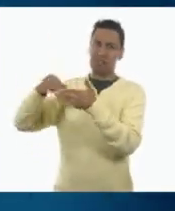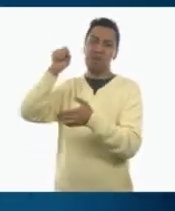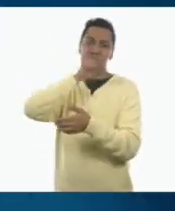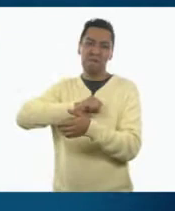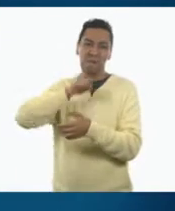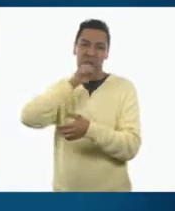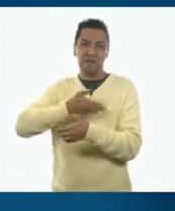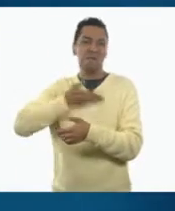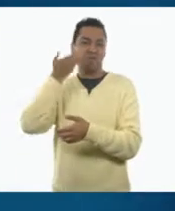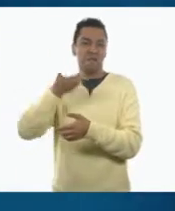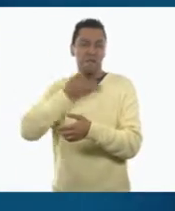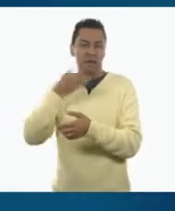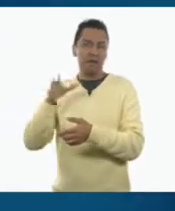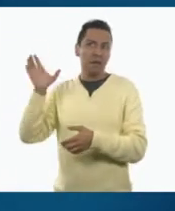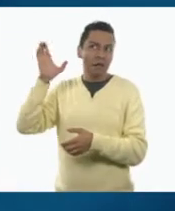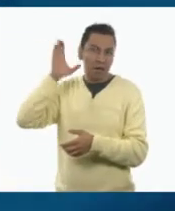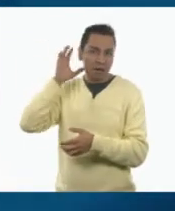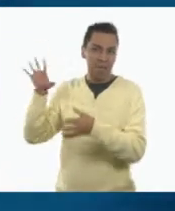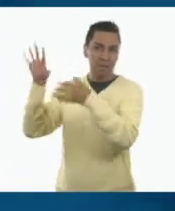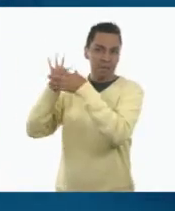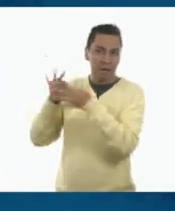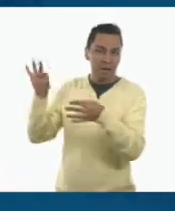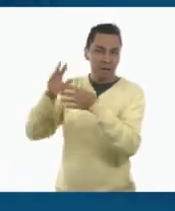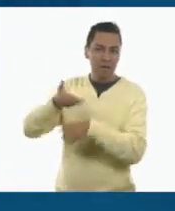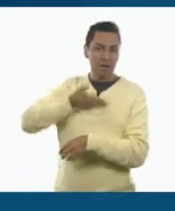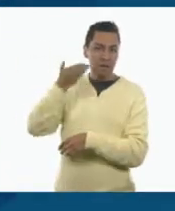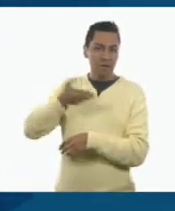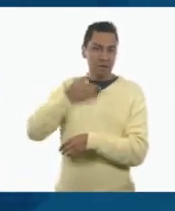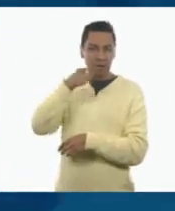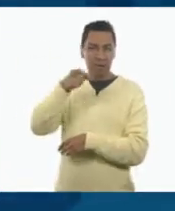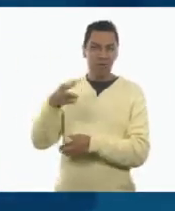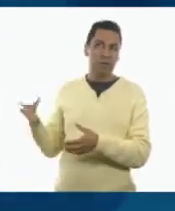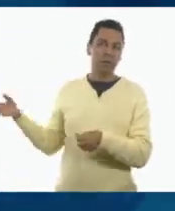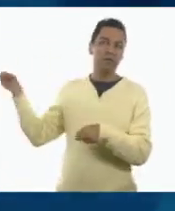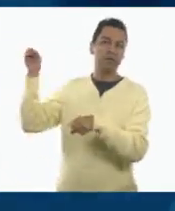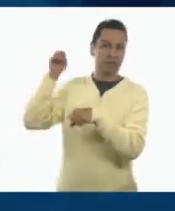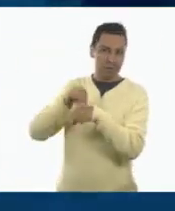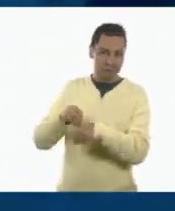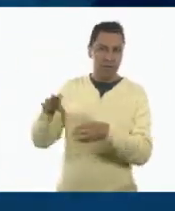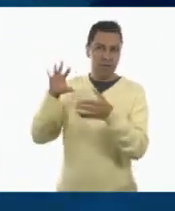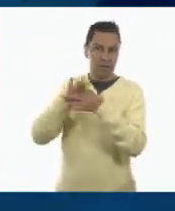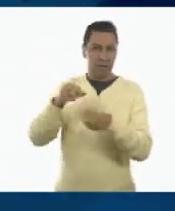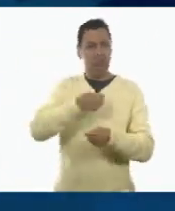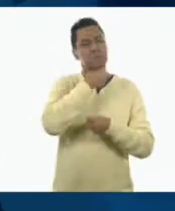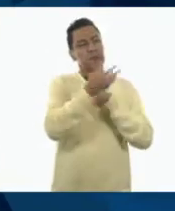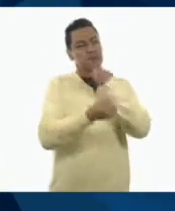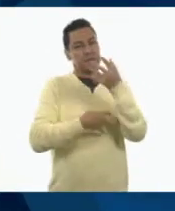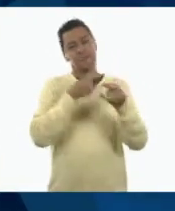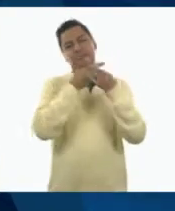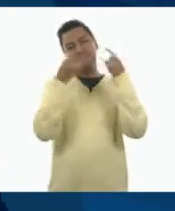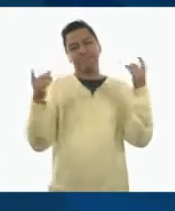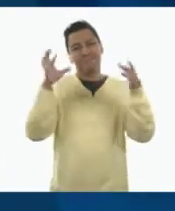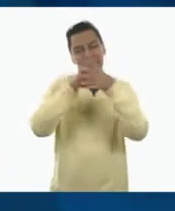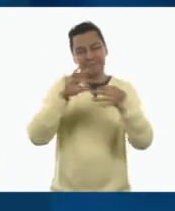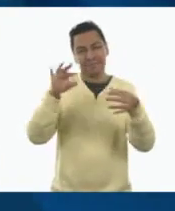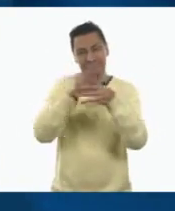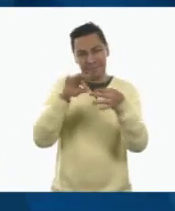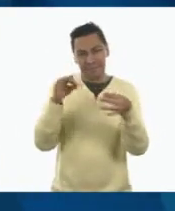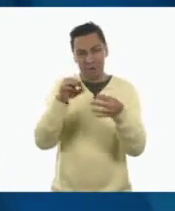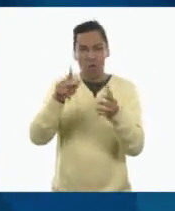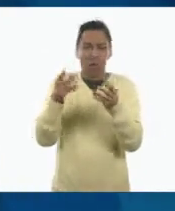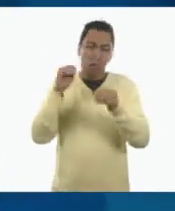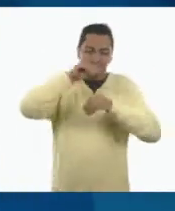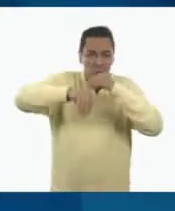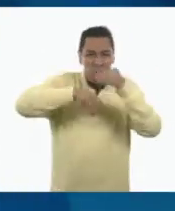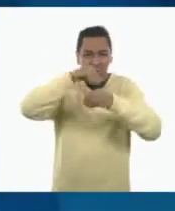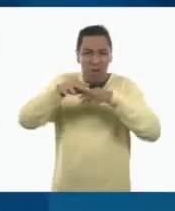del tiempo y de los siglos se han modificado. Actualmente muchas de las fábulas se adaptan, se readaptan,